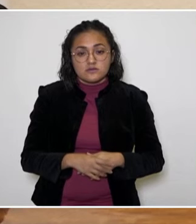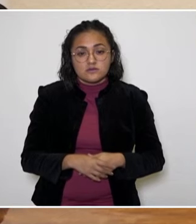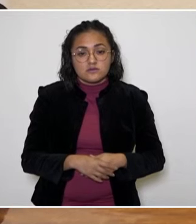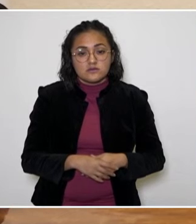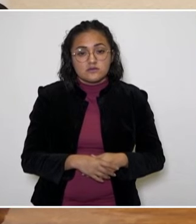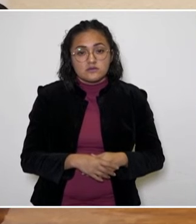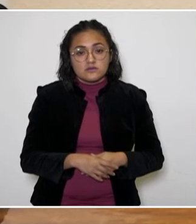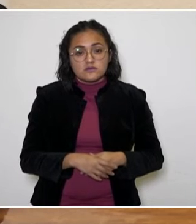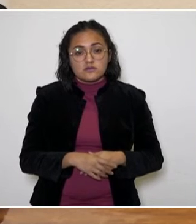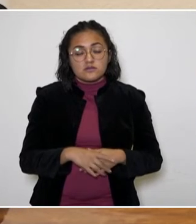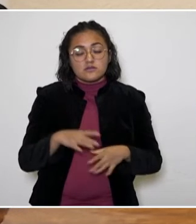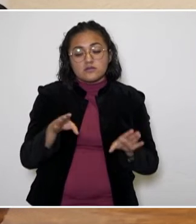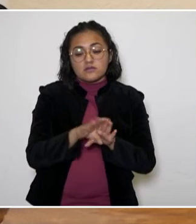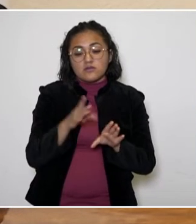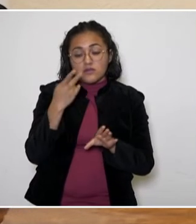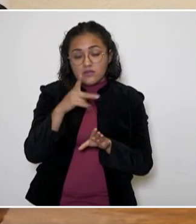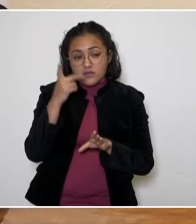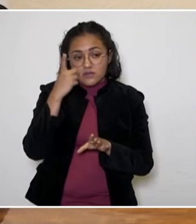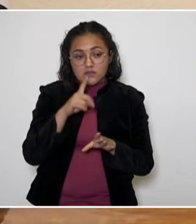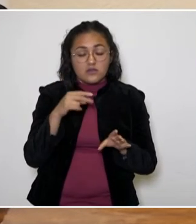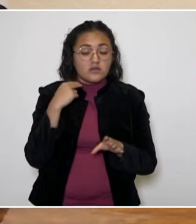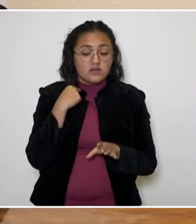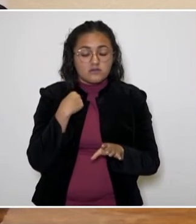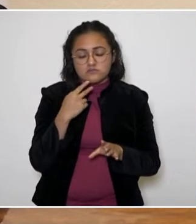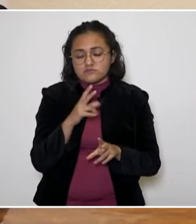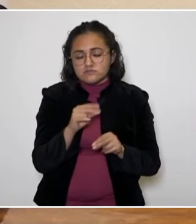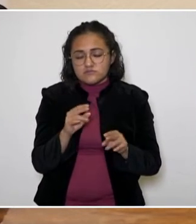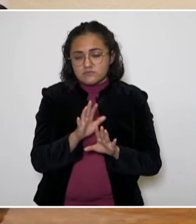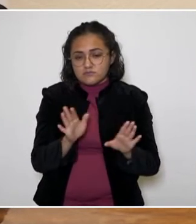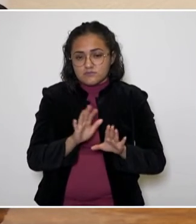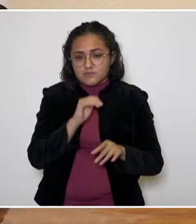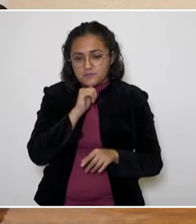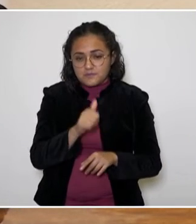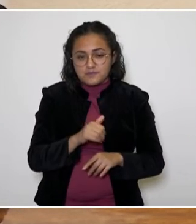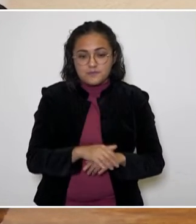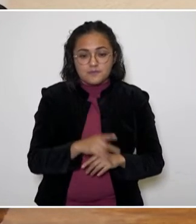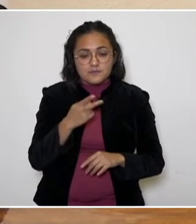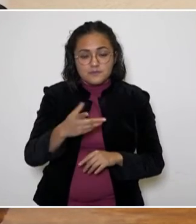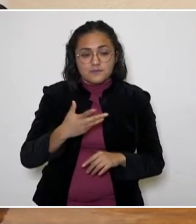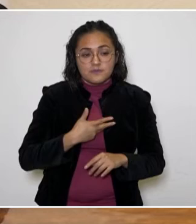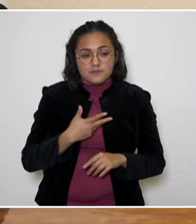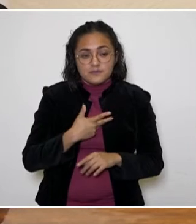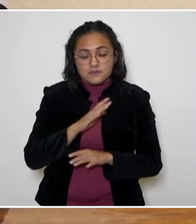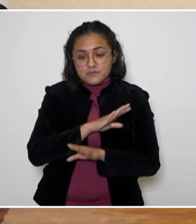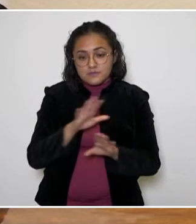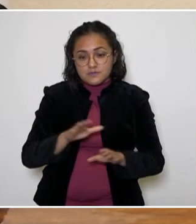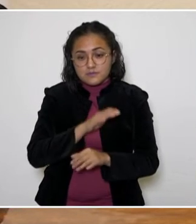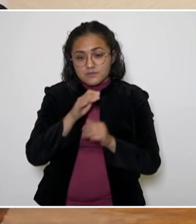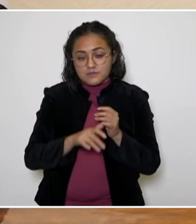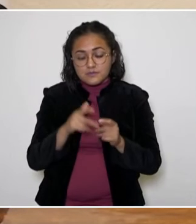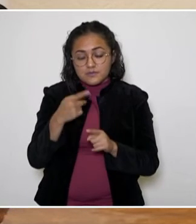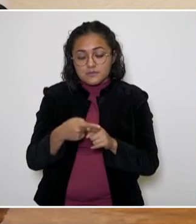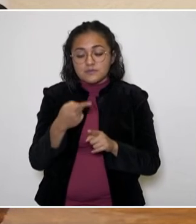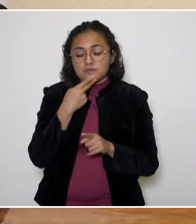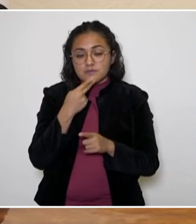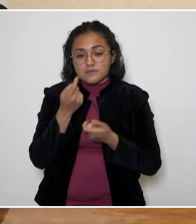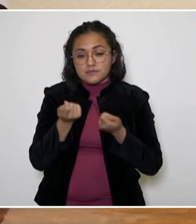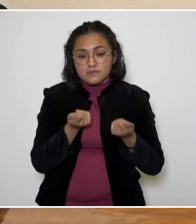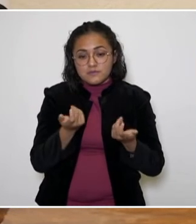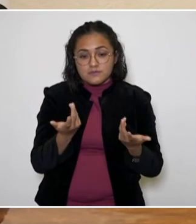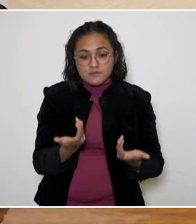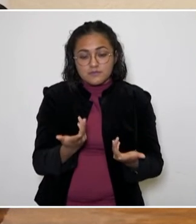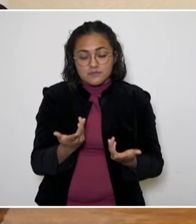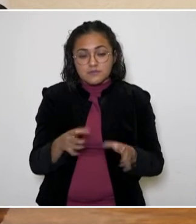No es propiedad de los señores notarios, ¿no? Ellos tienen que cumplir sus funciones